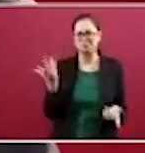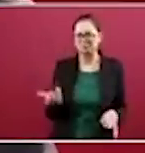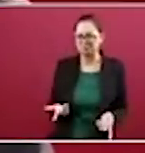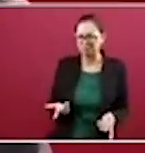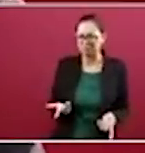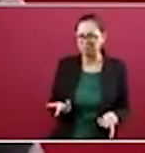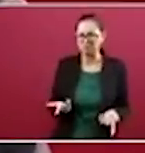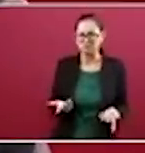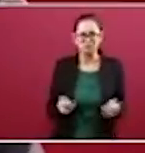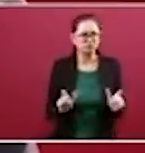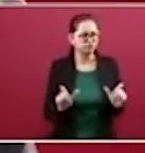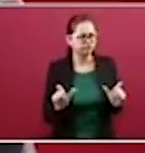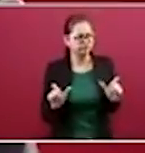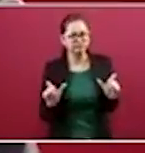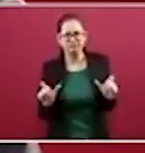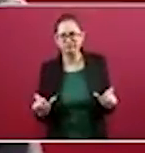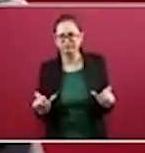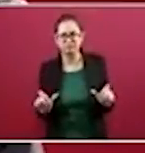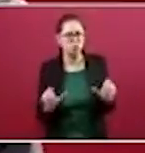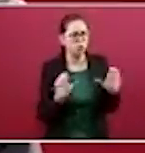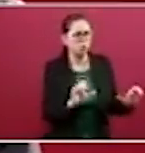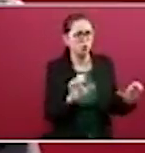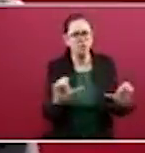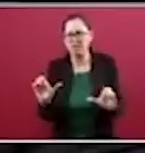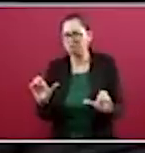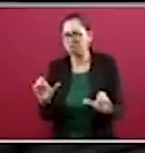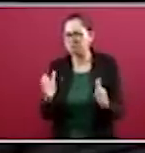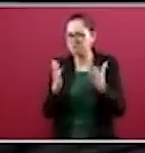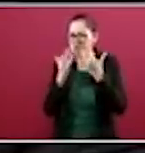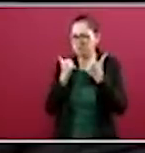elementos para garantizar la seguridad pública?